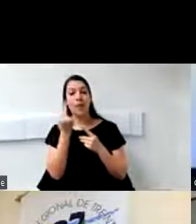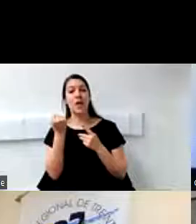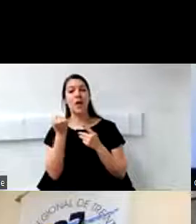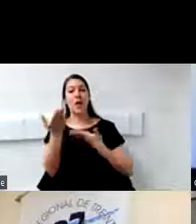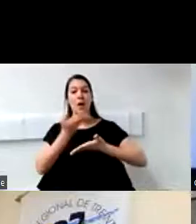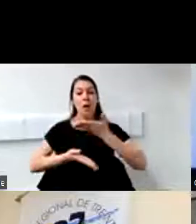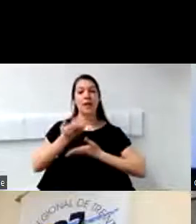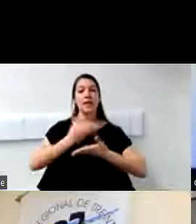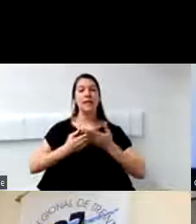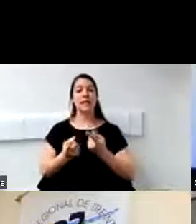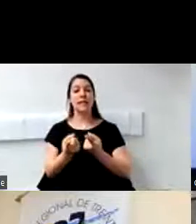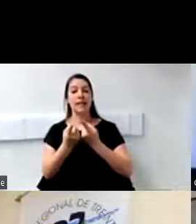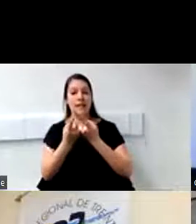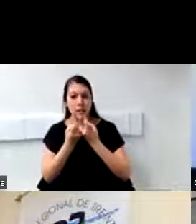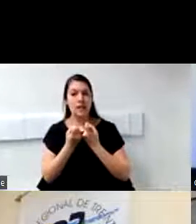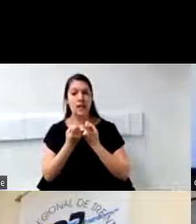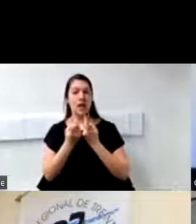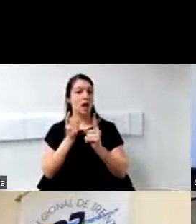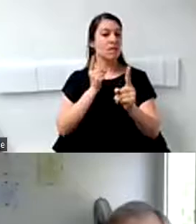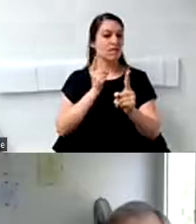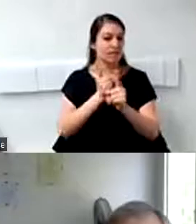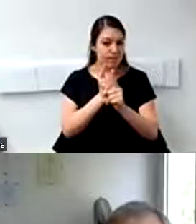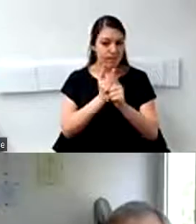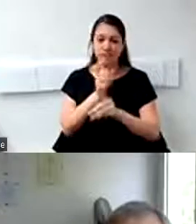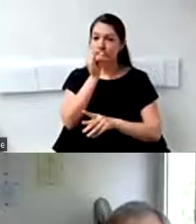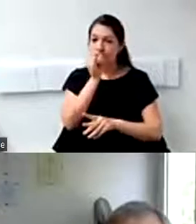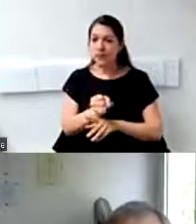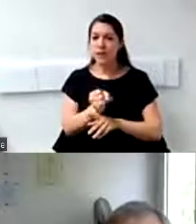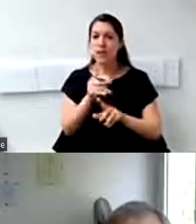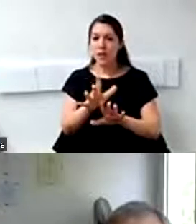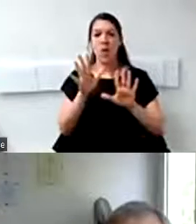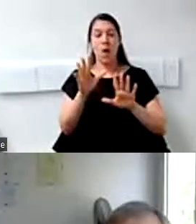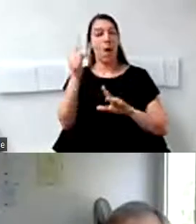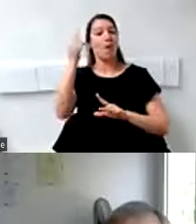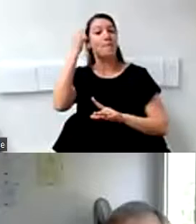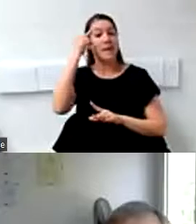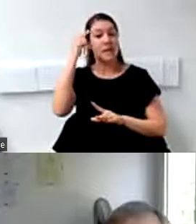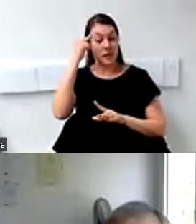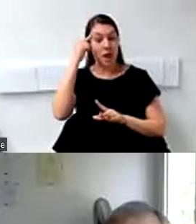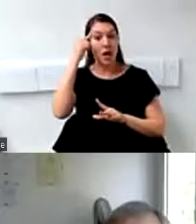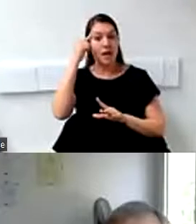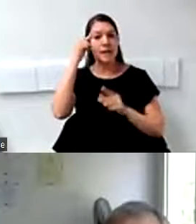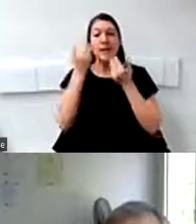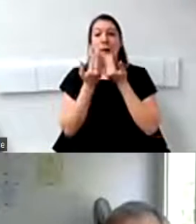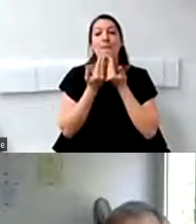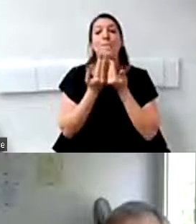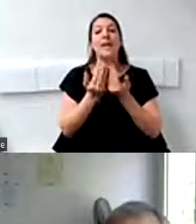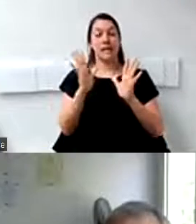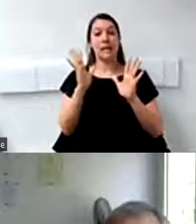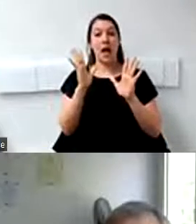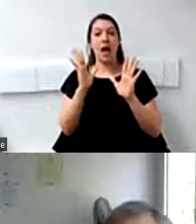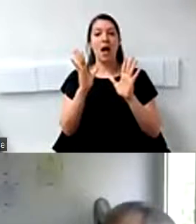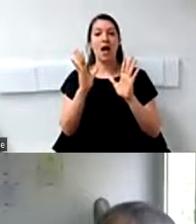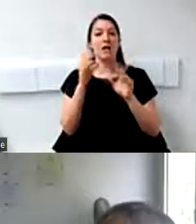Necesita el paciente en sí. Entonces me parece que esto nos hace pensar para empezar en algún punto